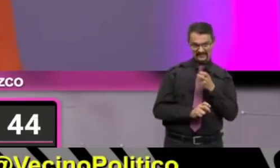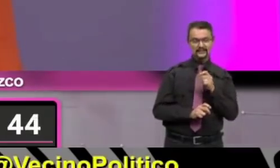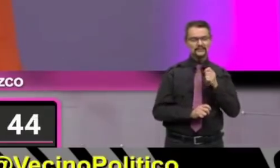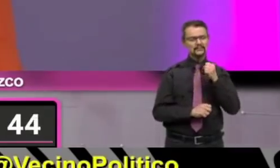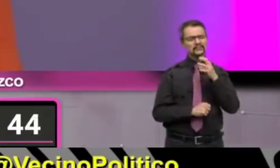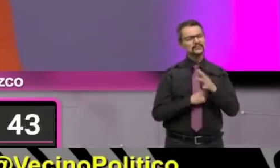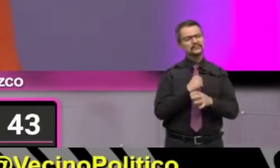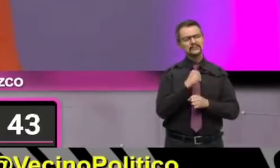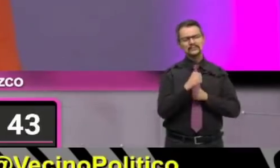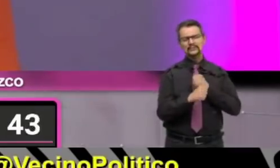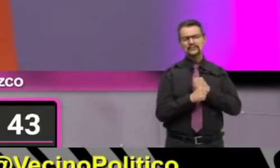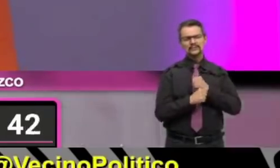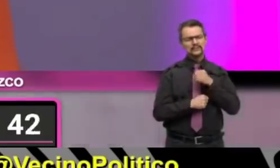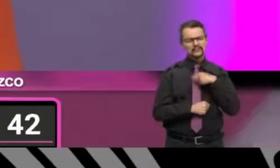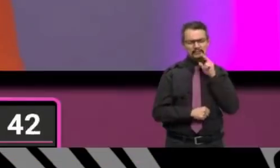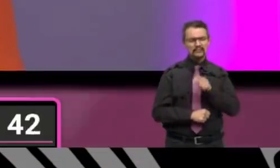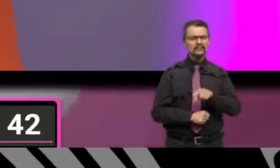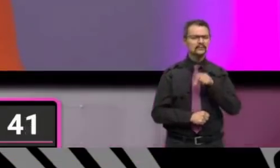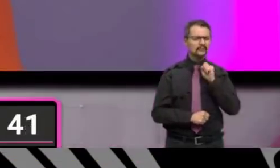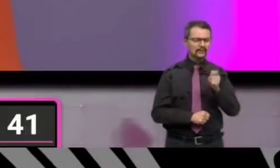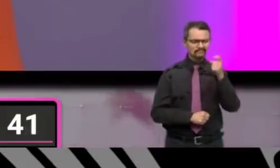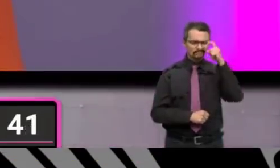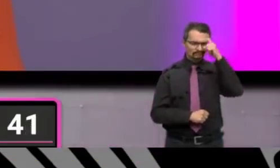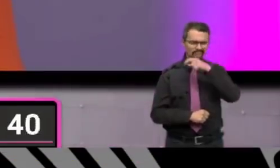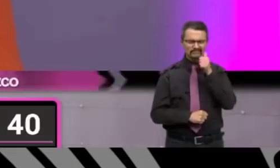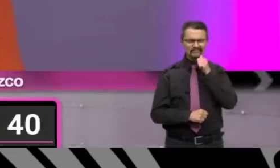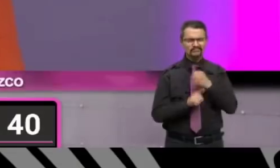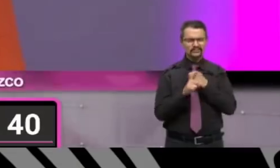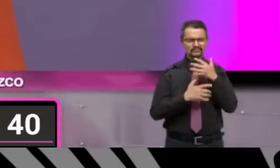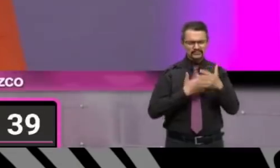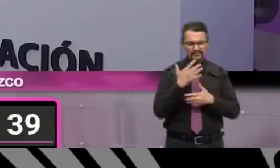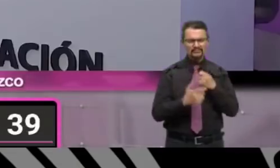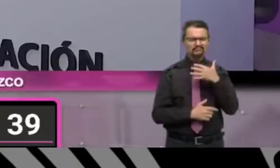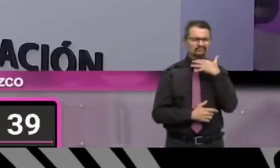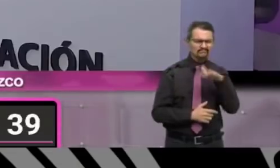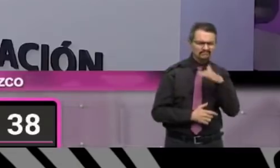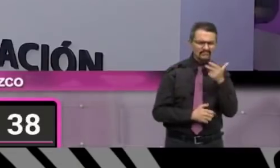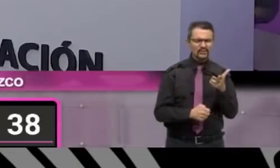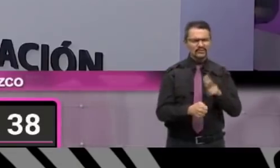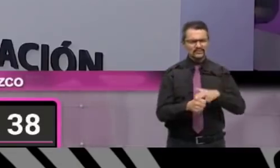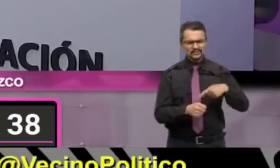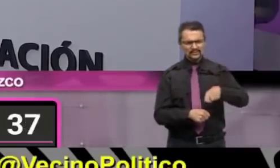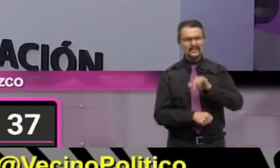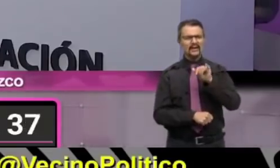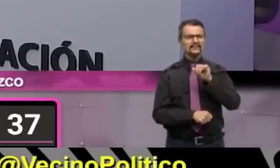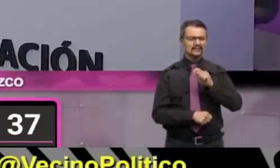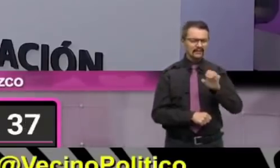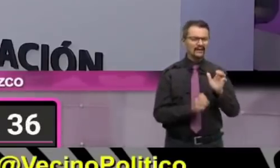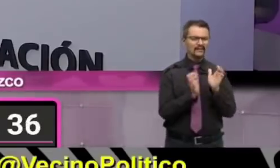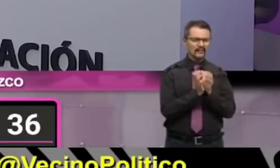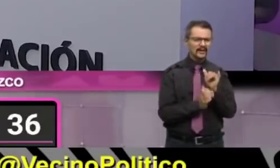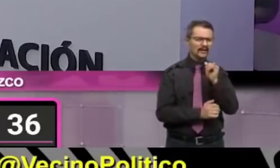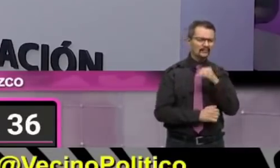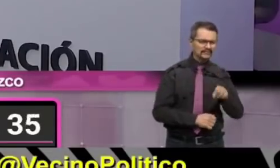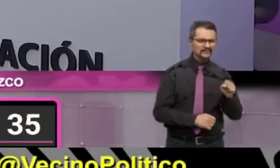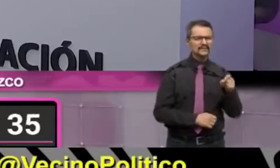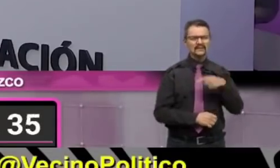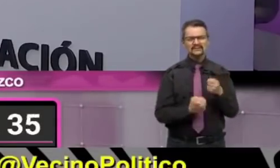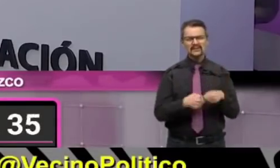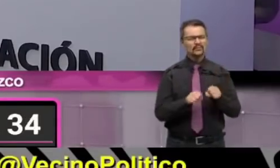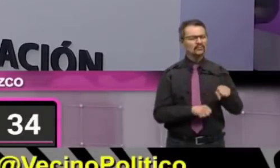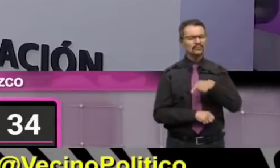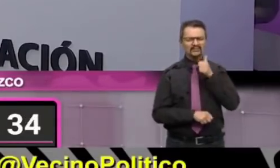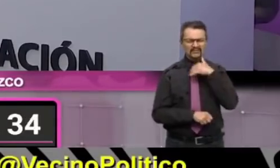décadas de crisis, de corrupción en todos los sistemas de salud. Entonces, nos toma la pandemia